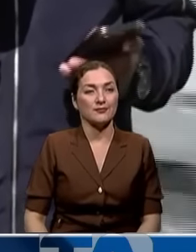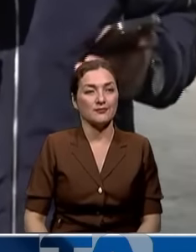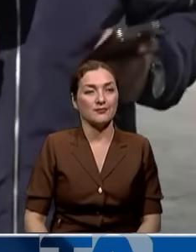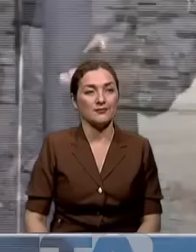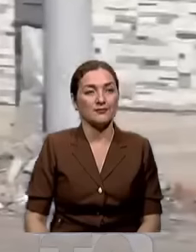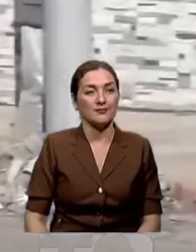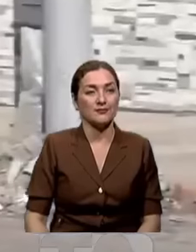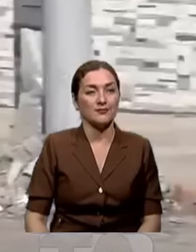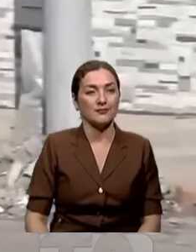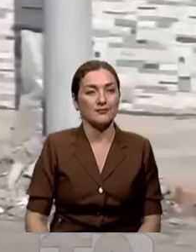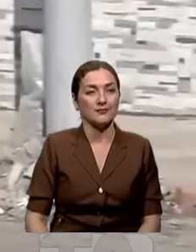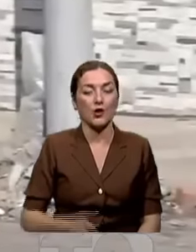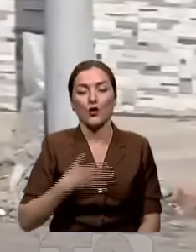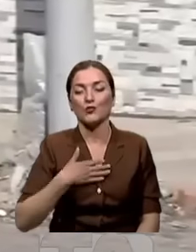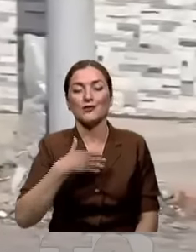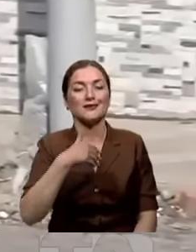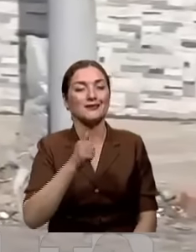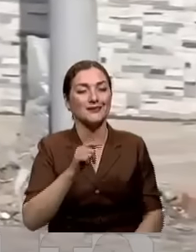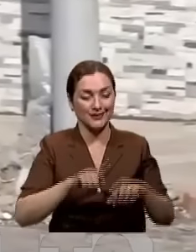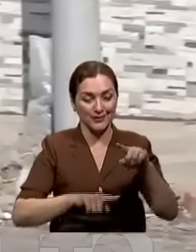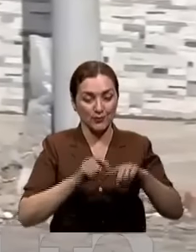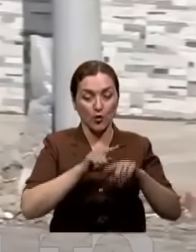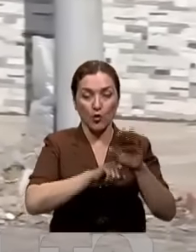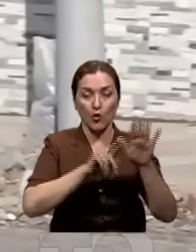Así es, ¿qué tal, André, Gaby, amigos televidentes?